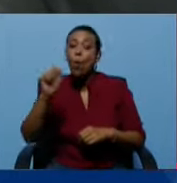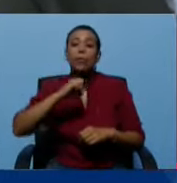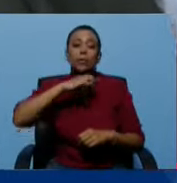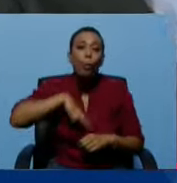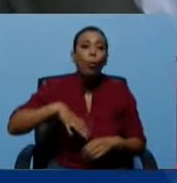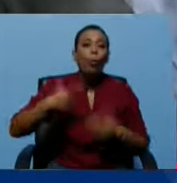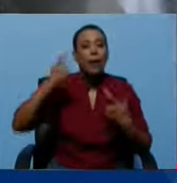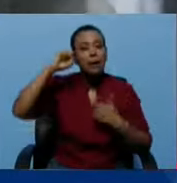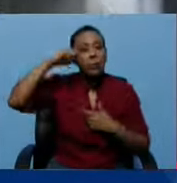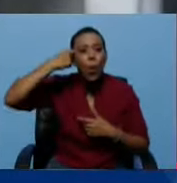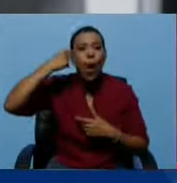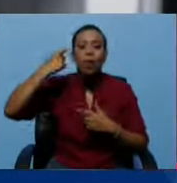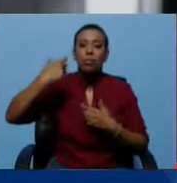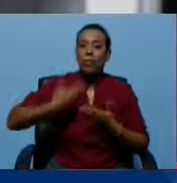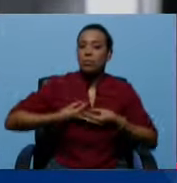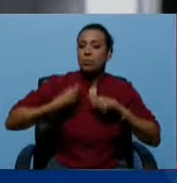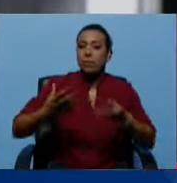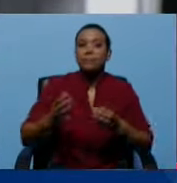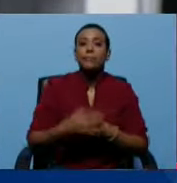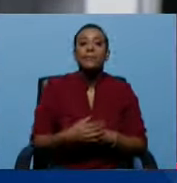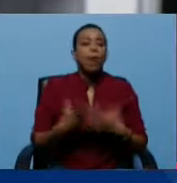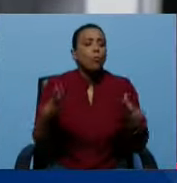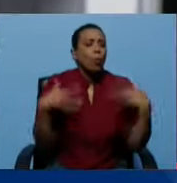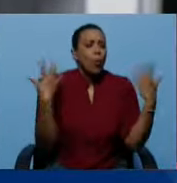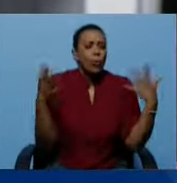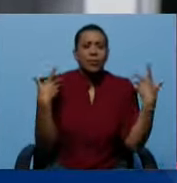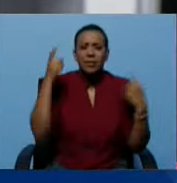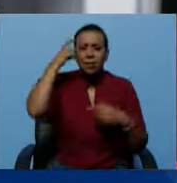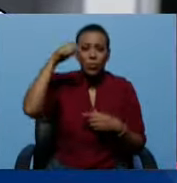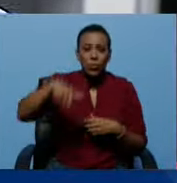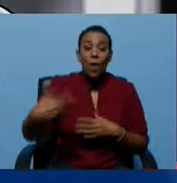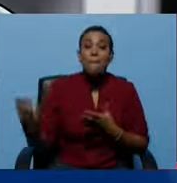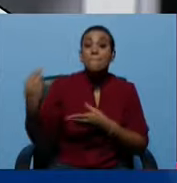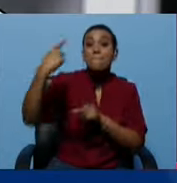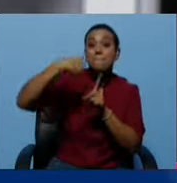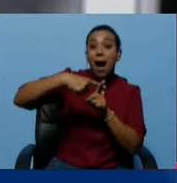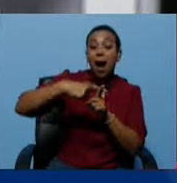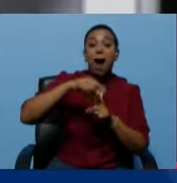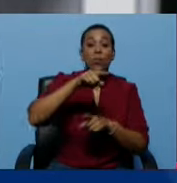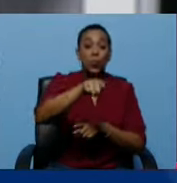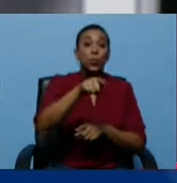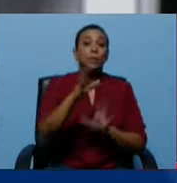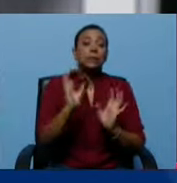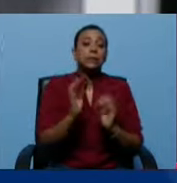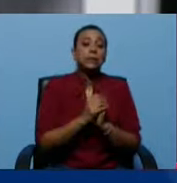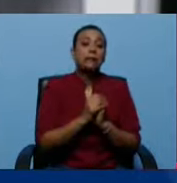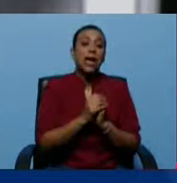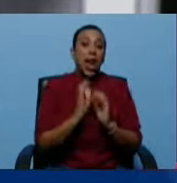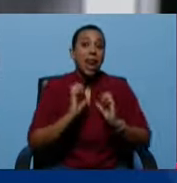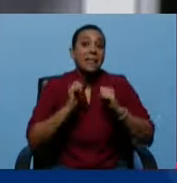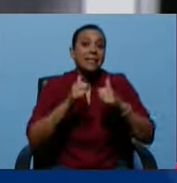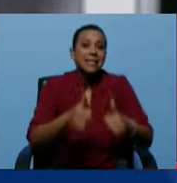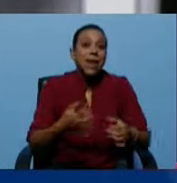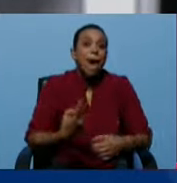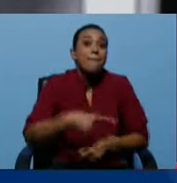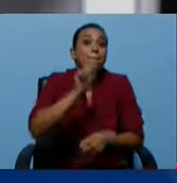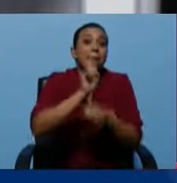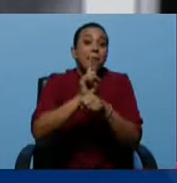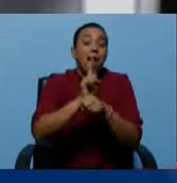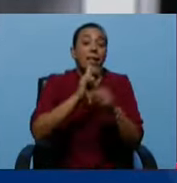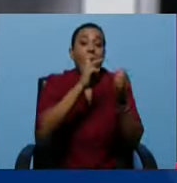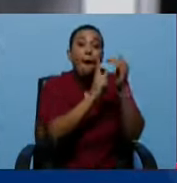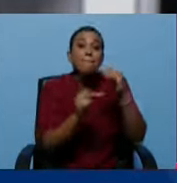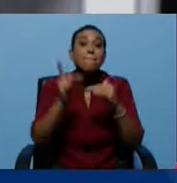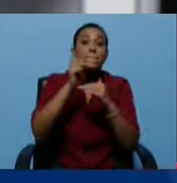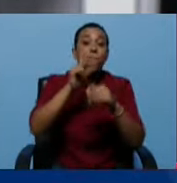de su legado, de su patrimonio. Así que estamos muy contentos. Eso combinado con el... Inicia por primera vez el posgrado